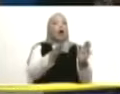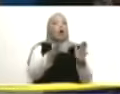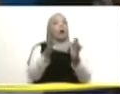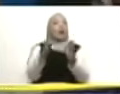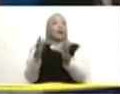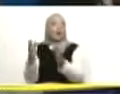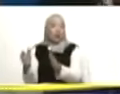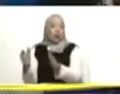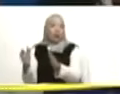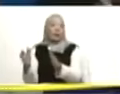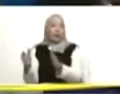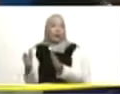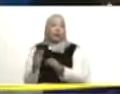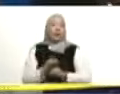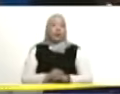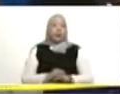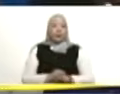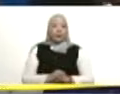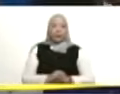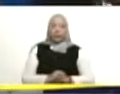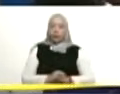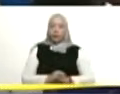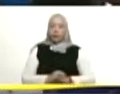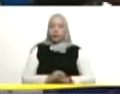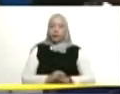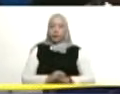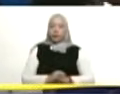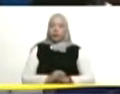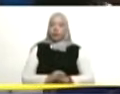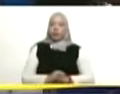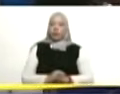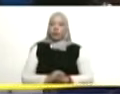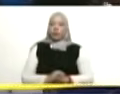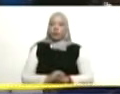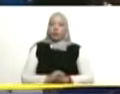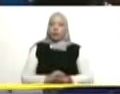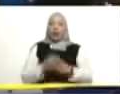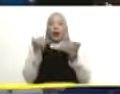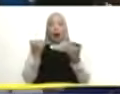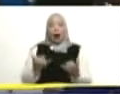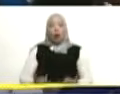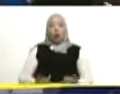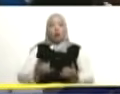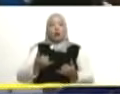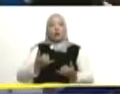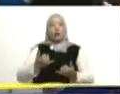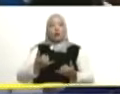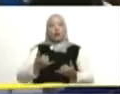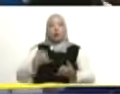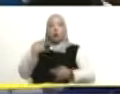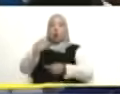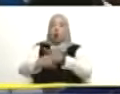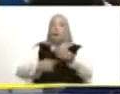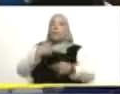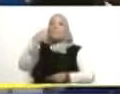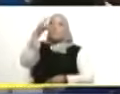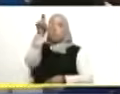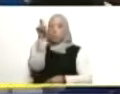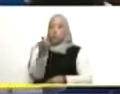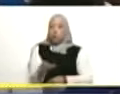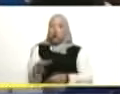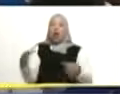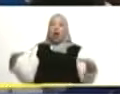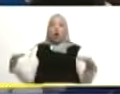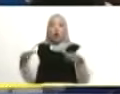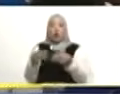parte organizativa vamos a conformar y a juramentar en los próximos días el